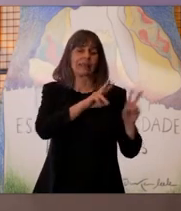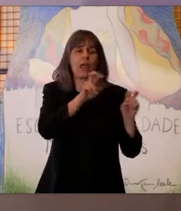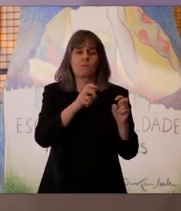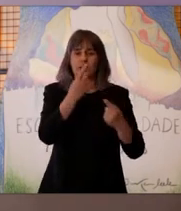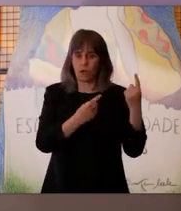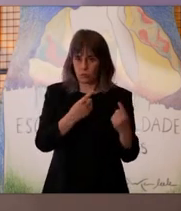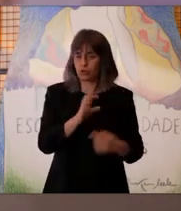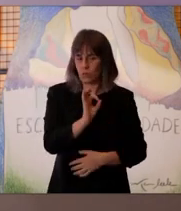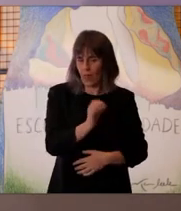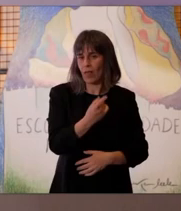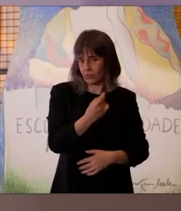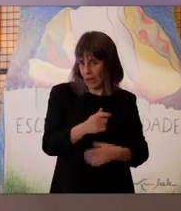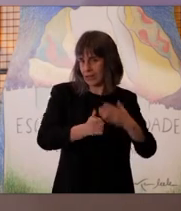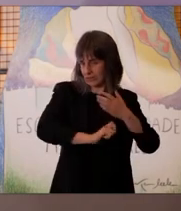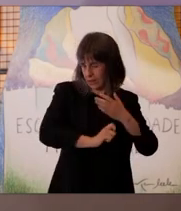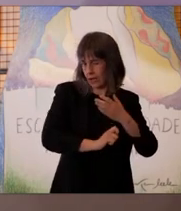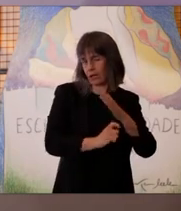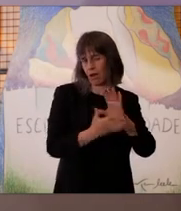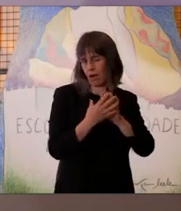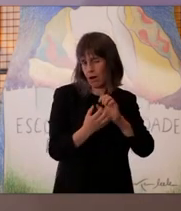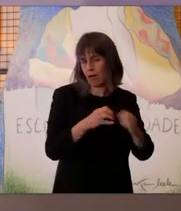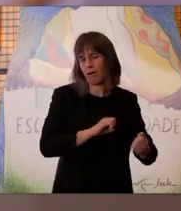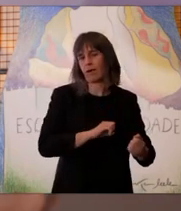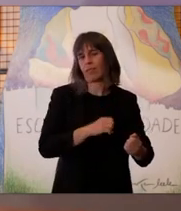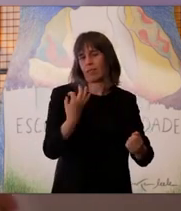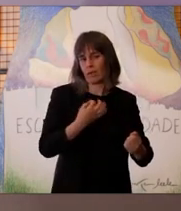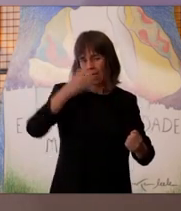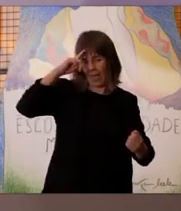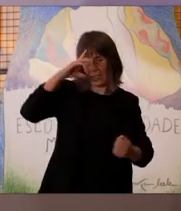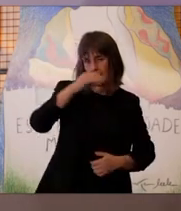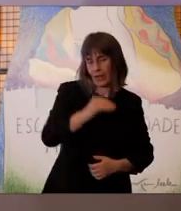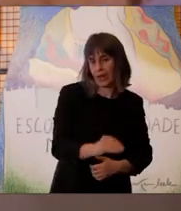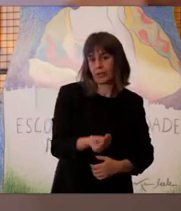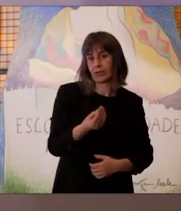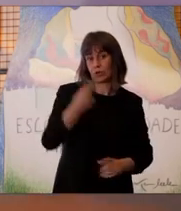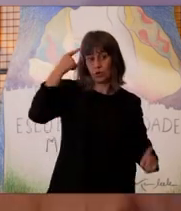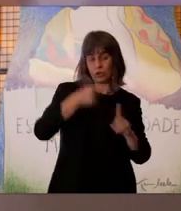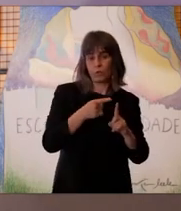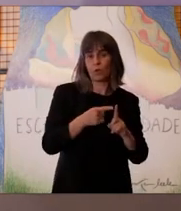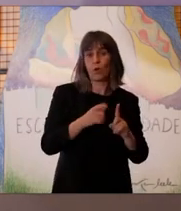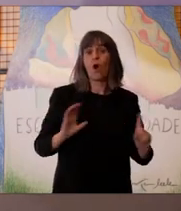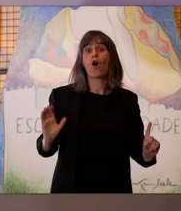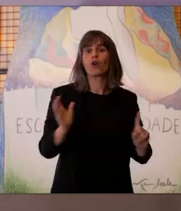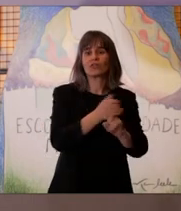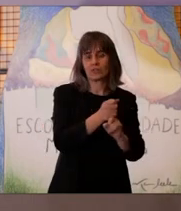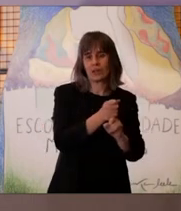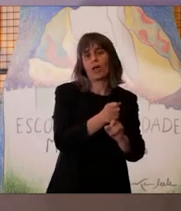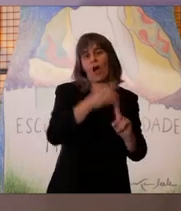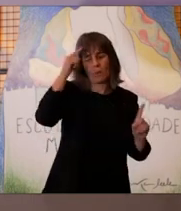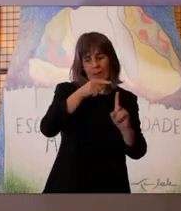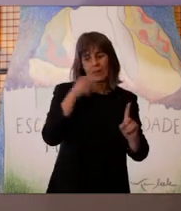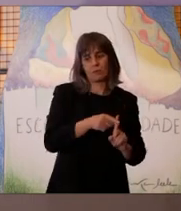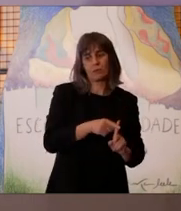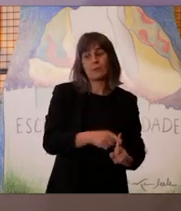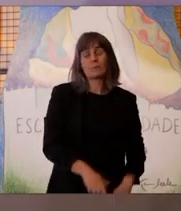que también tenemos que tener estrategia y táctica debemos ser inteligentes para llegar a conseguir los objetivos pero